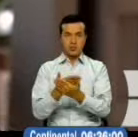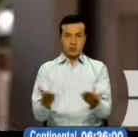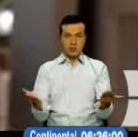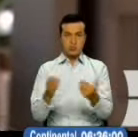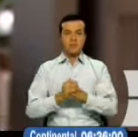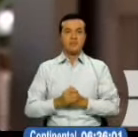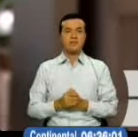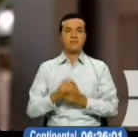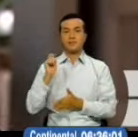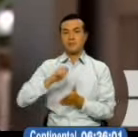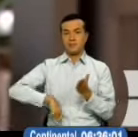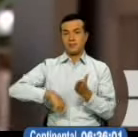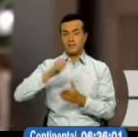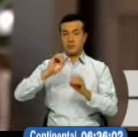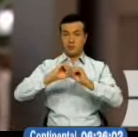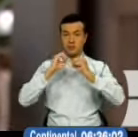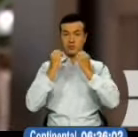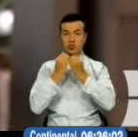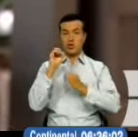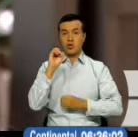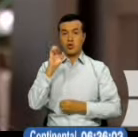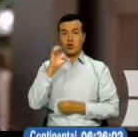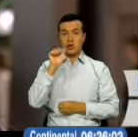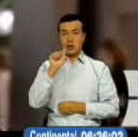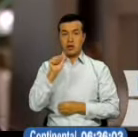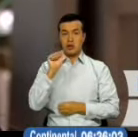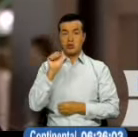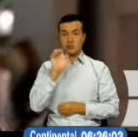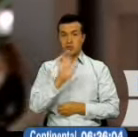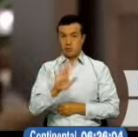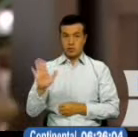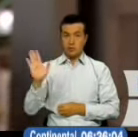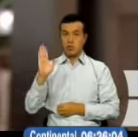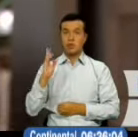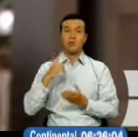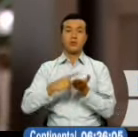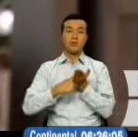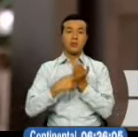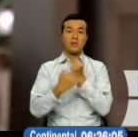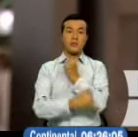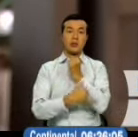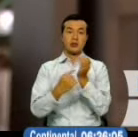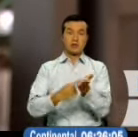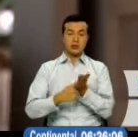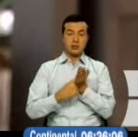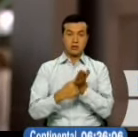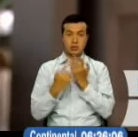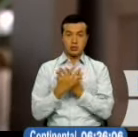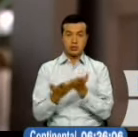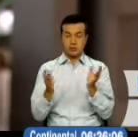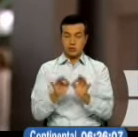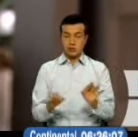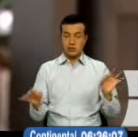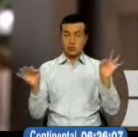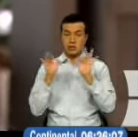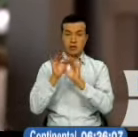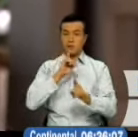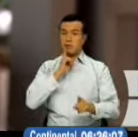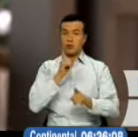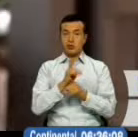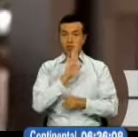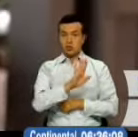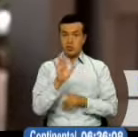Evidentemente, al acreditarle la Organización de Estados Americanos, que es la OEA y que congrega a los países la validez, la legitimidad de